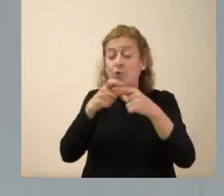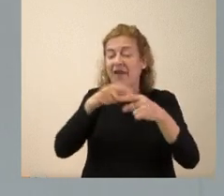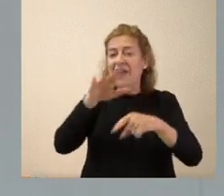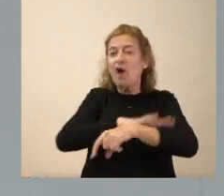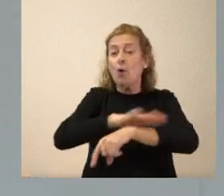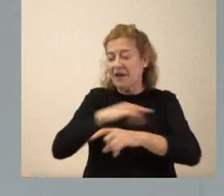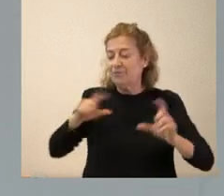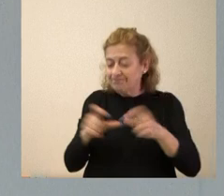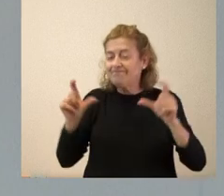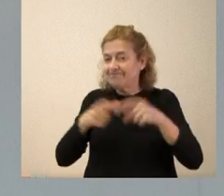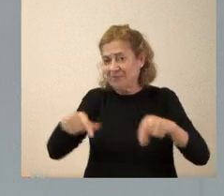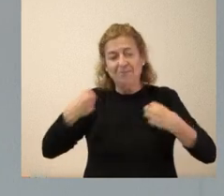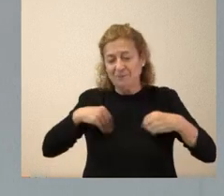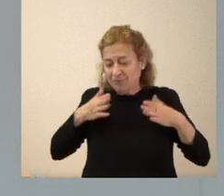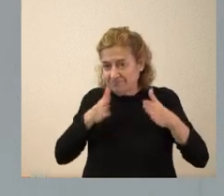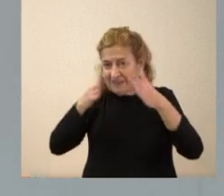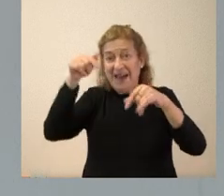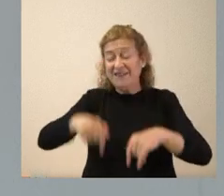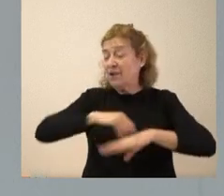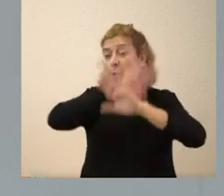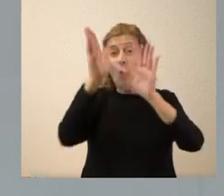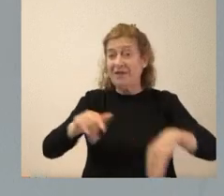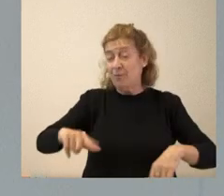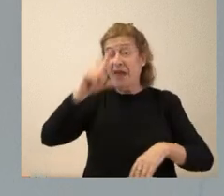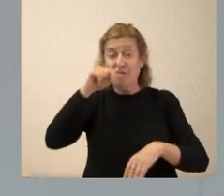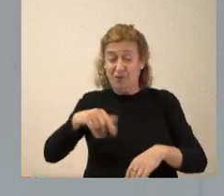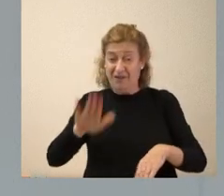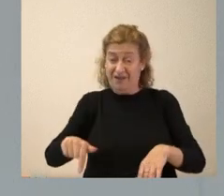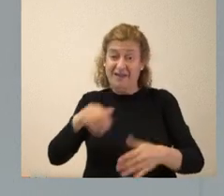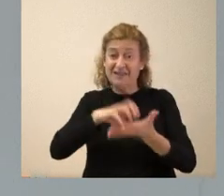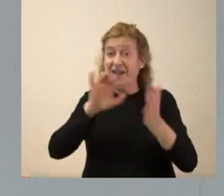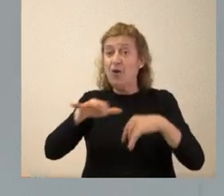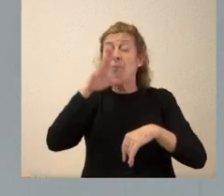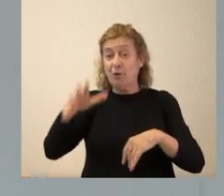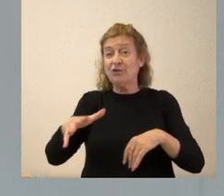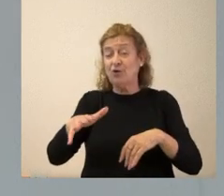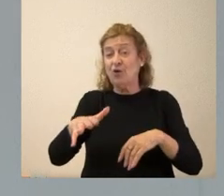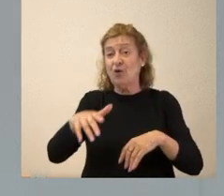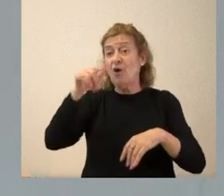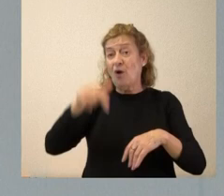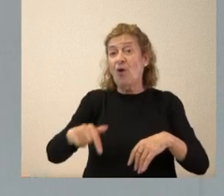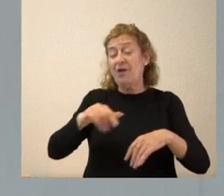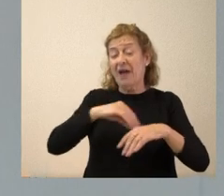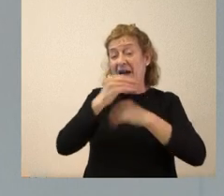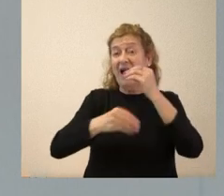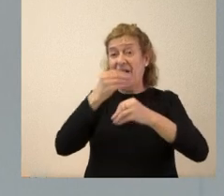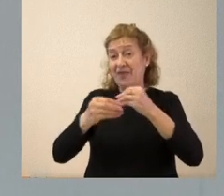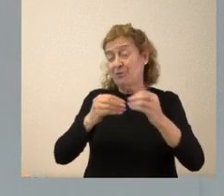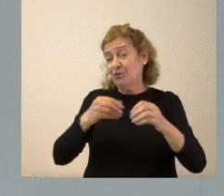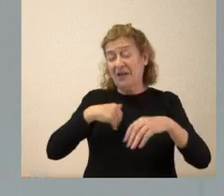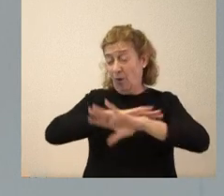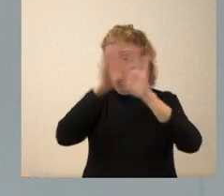y este que es el último consejo de gobierno del año en Castilla y león y con esto finalizamos el ejercicio en términos de consejos